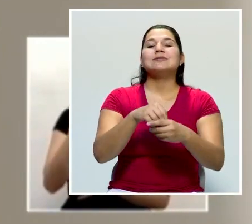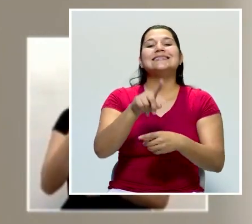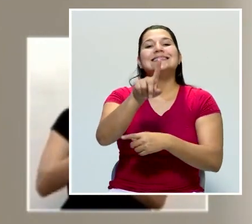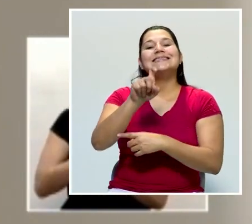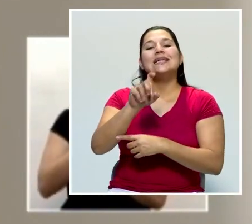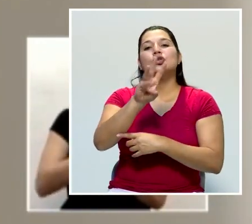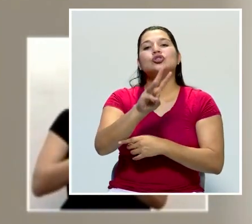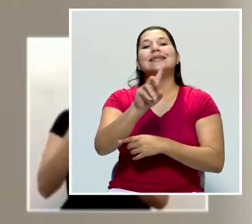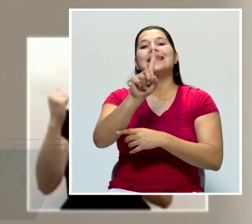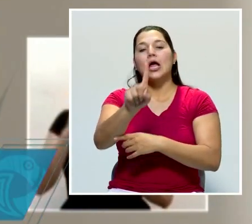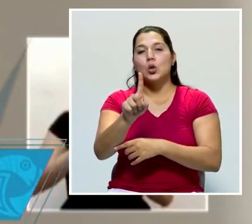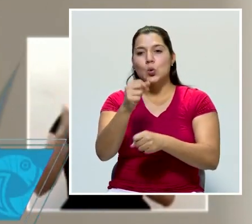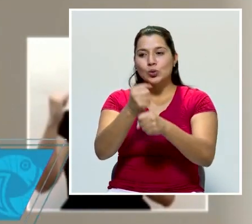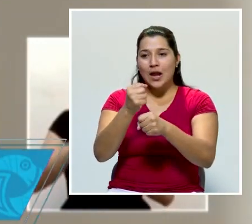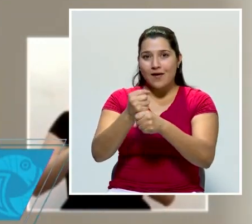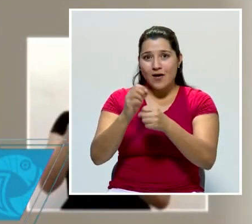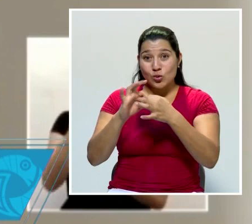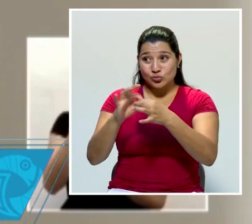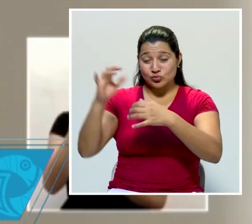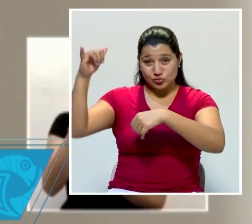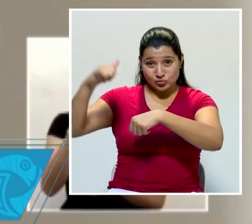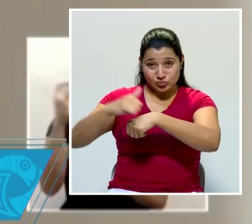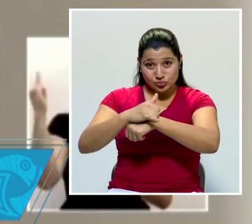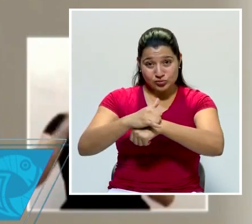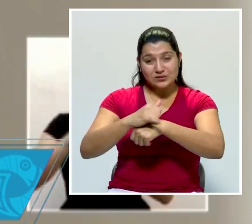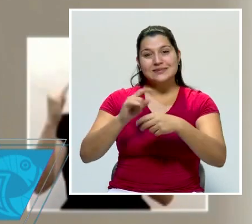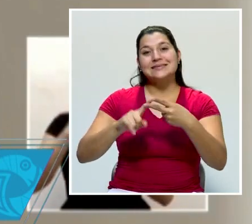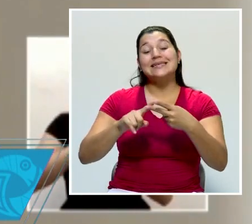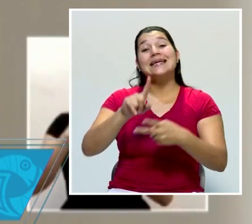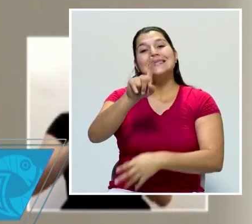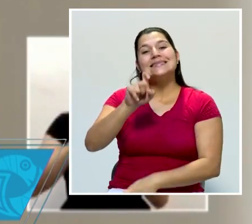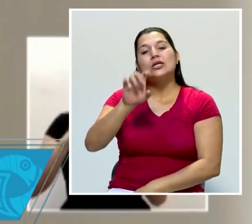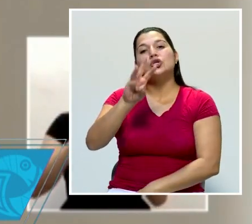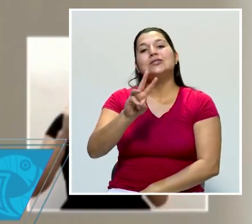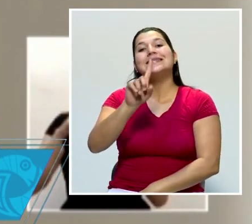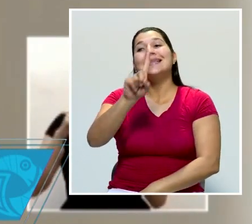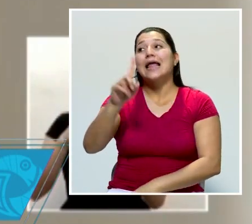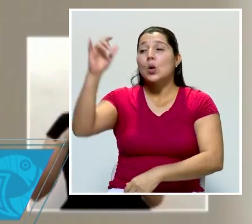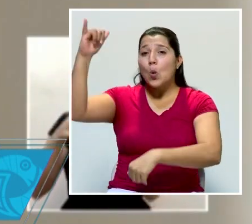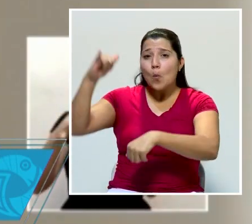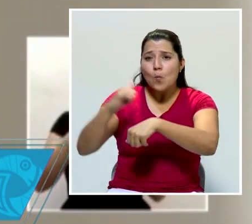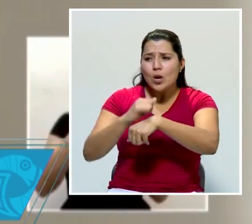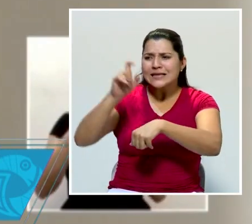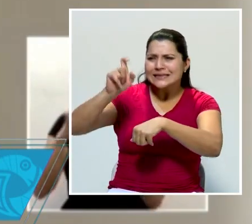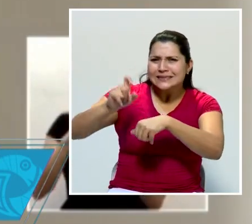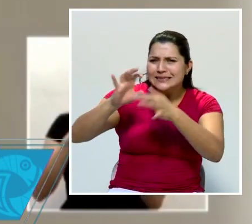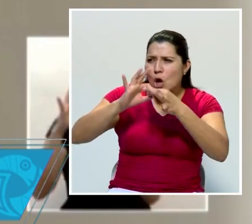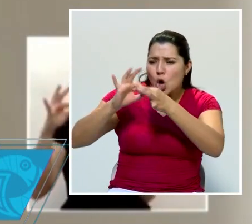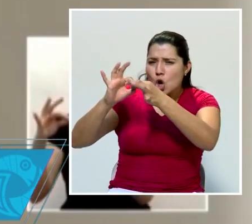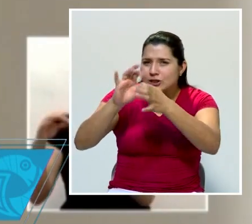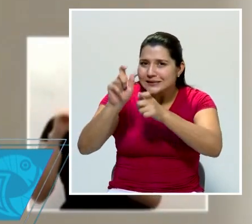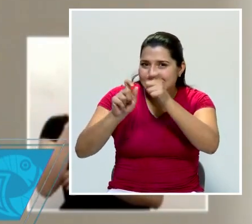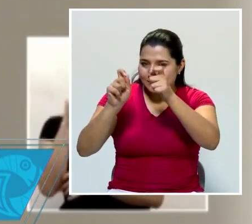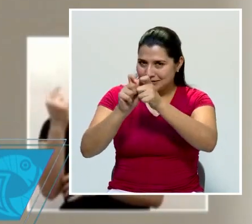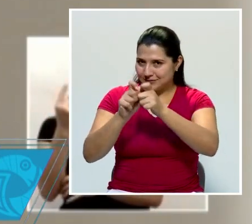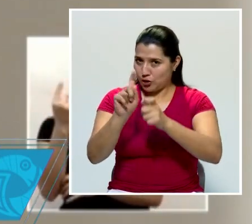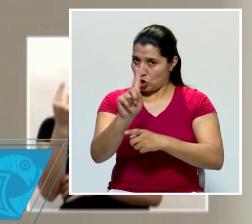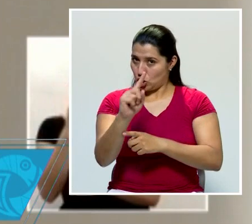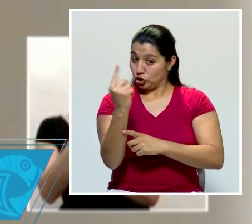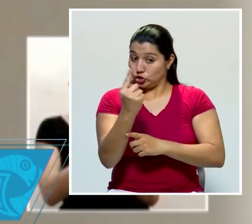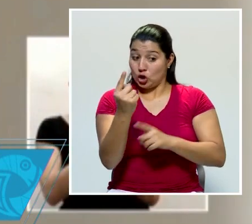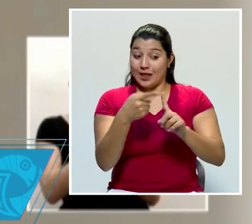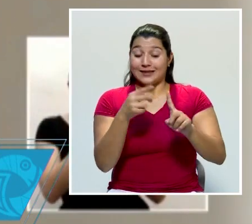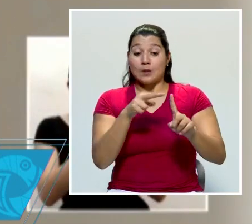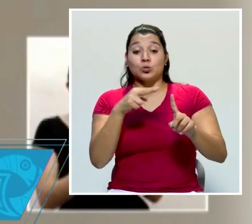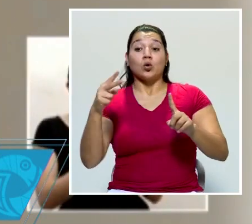operaciones aeronáuticas, 161 vuelos que requieren una logística muy particular, no solamente desde el punto de vista operativo,